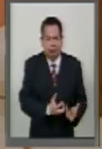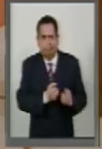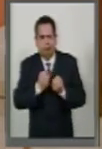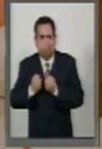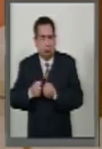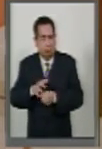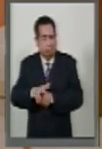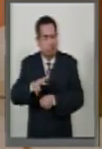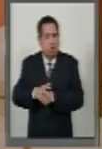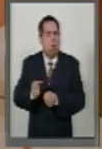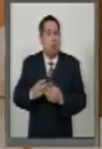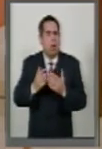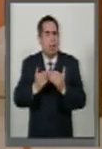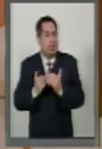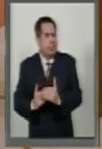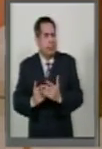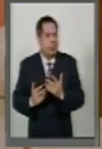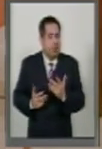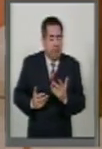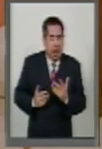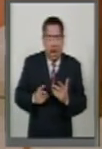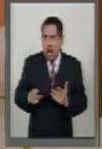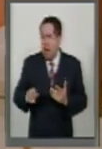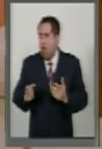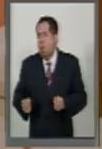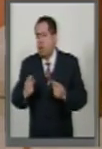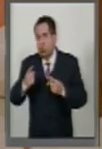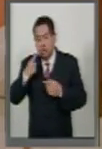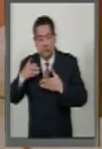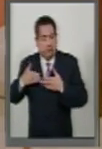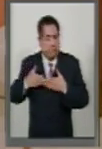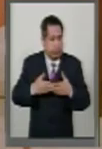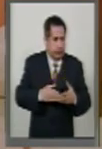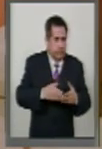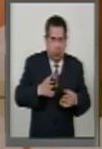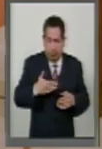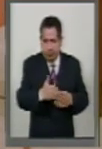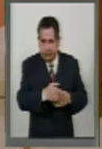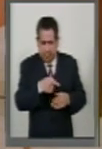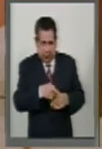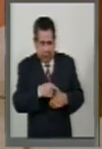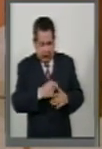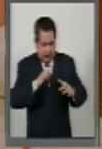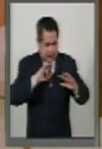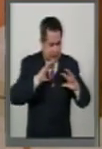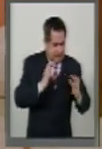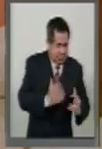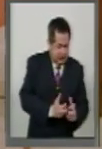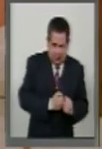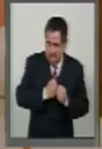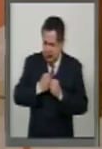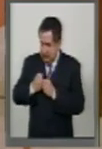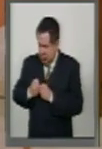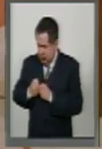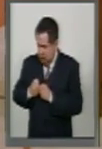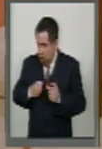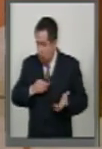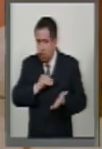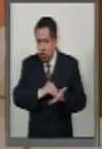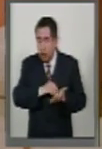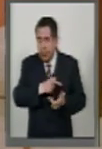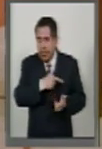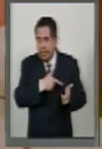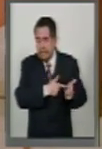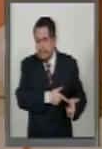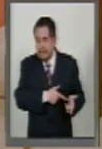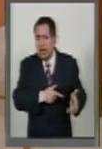la cantidad de recursos que pueden extraerse de una especie sin comprometer la viabilidad